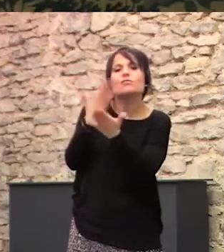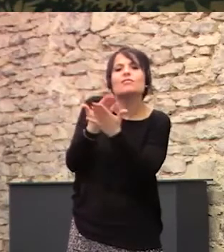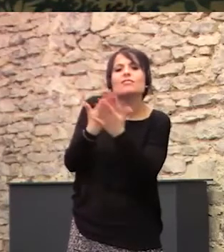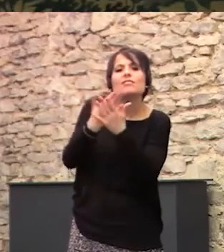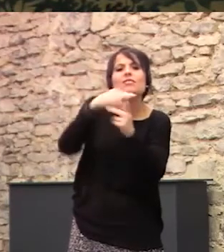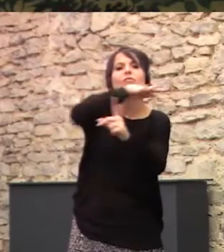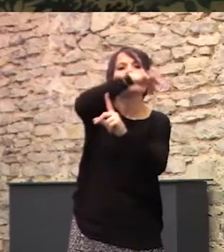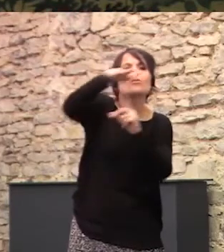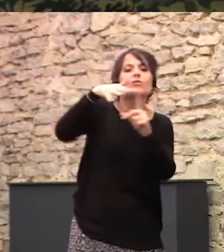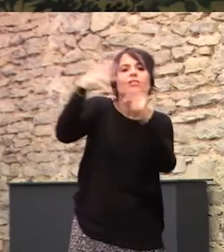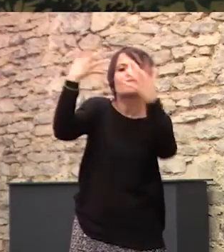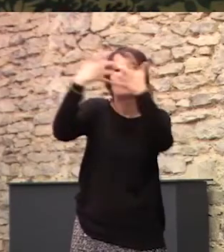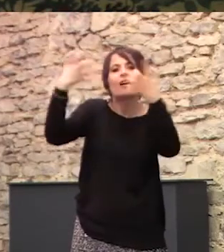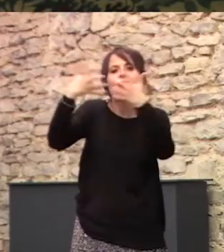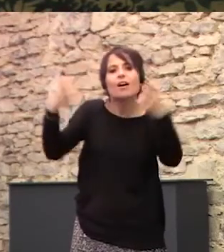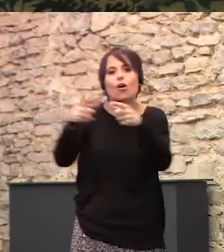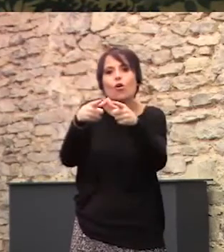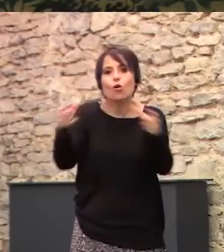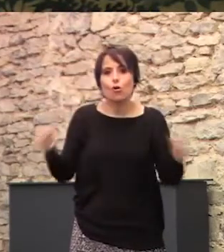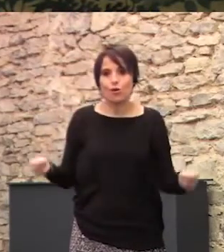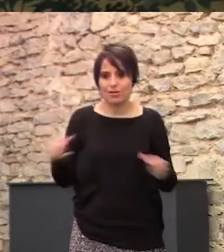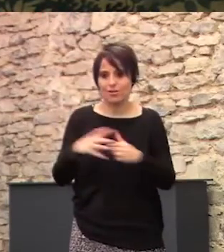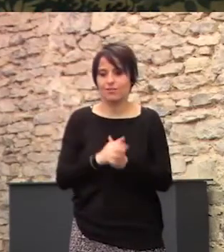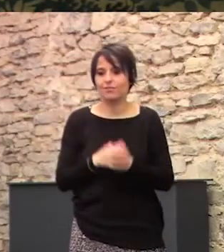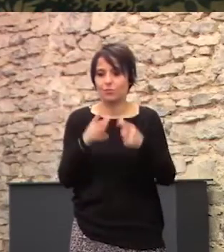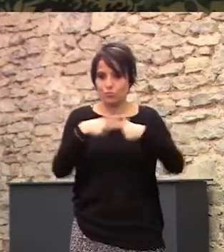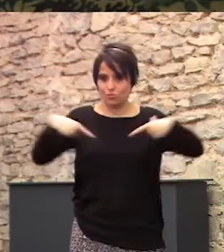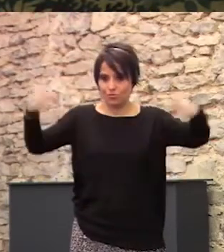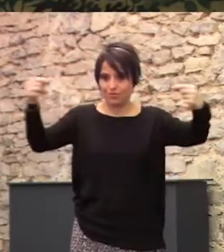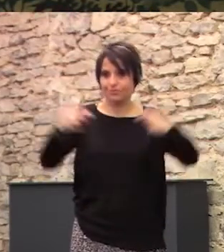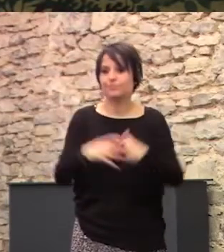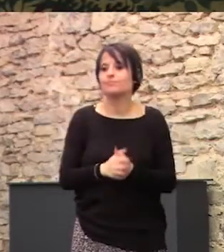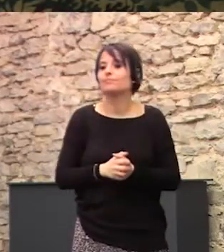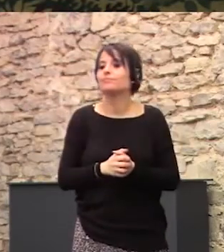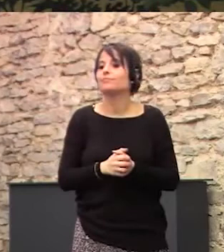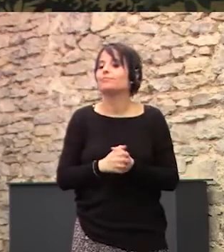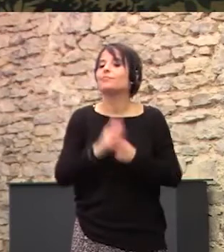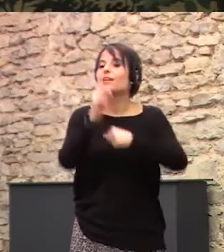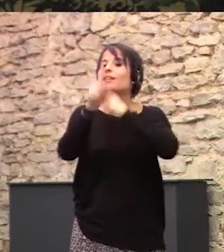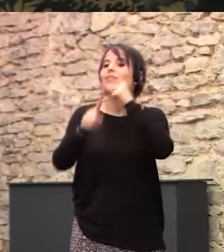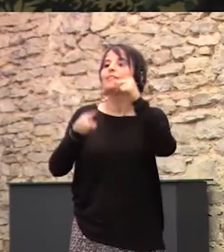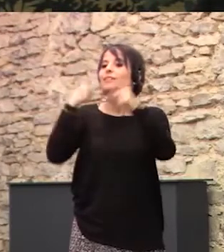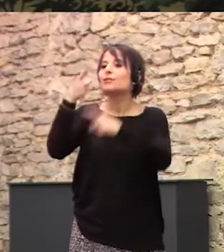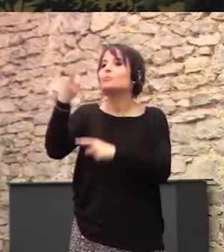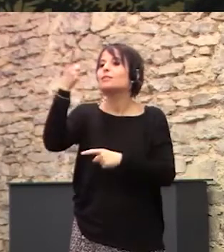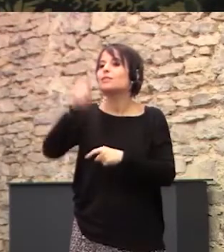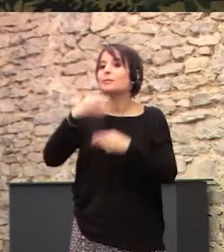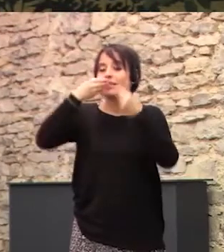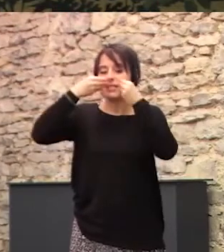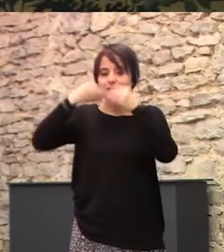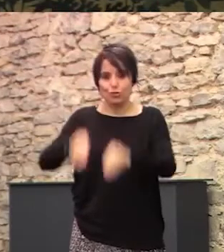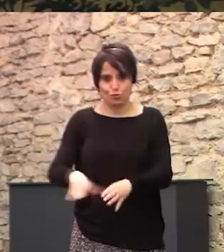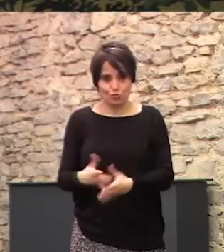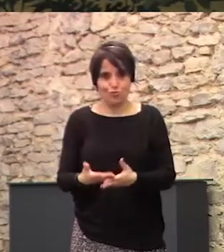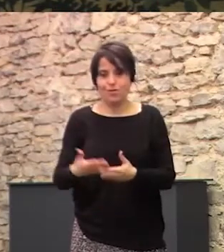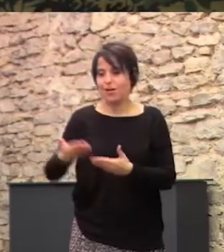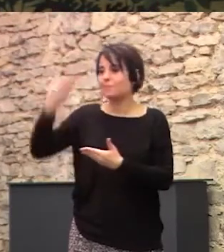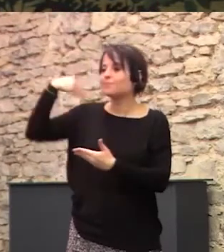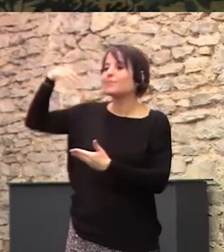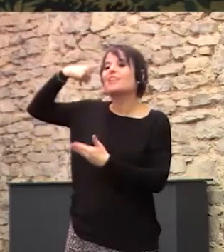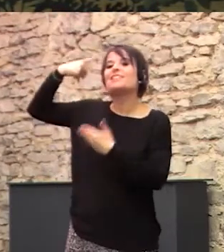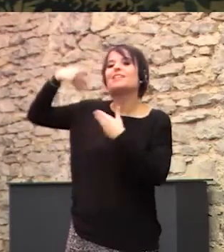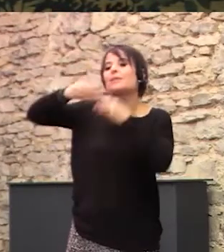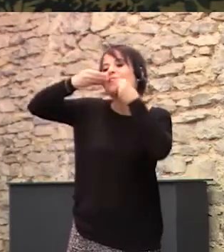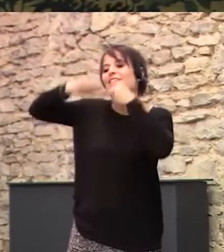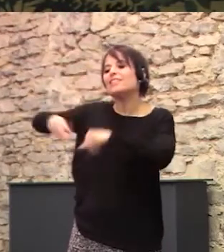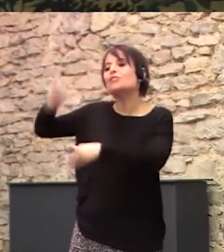de los versículos del Corán. Bien. Luego el trabajo con la historia, recuperación de fuentes históricas sobre